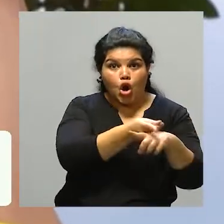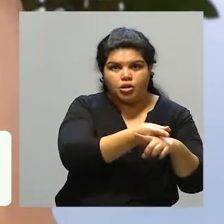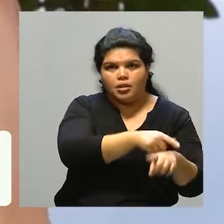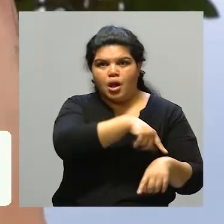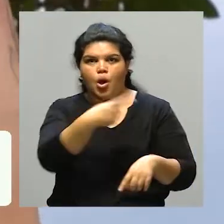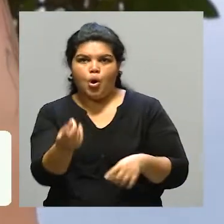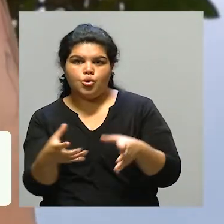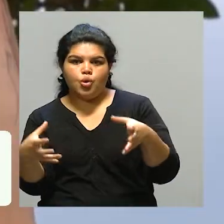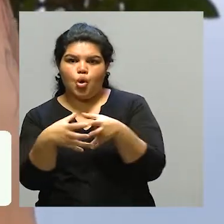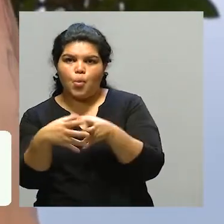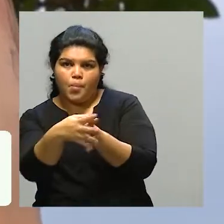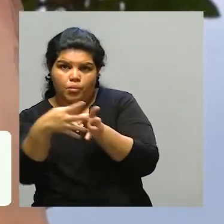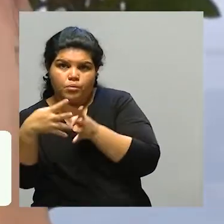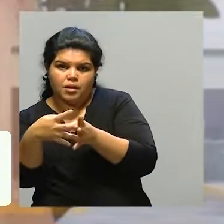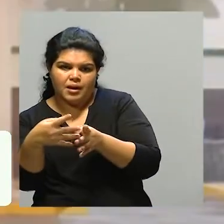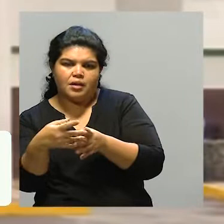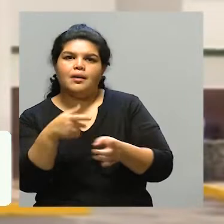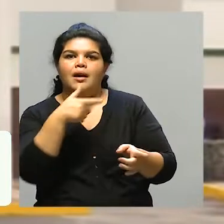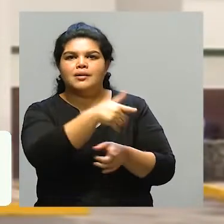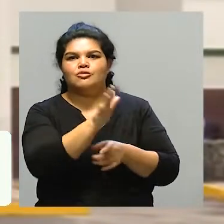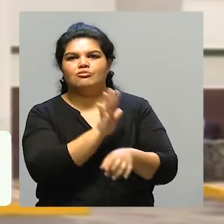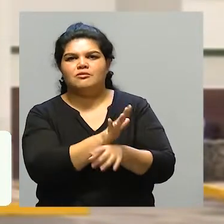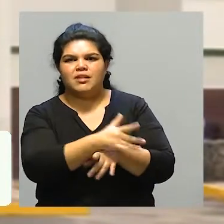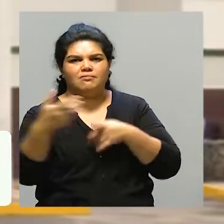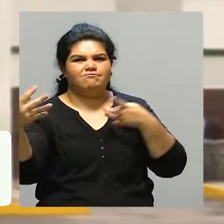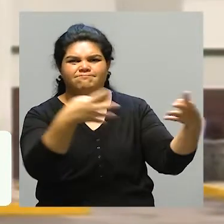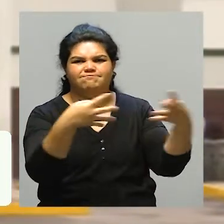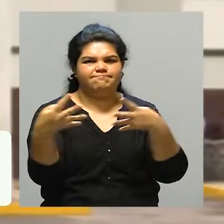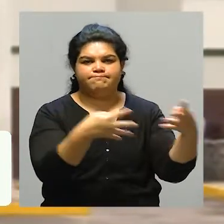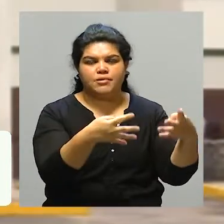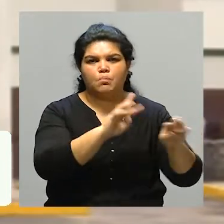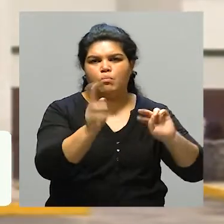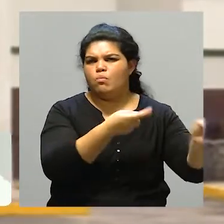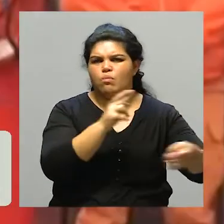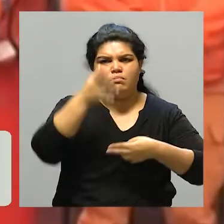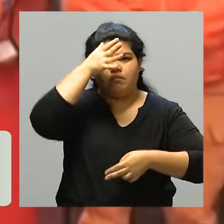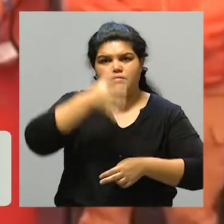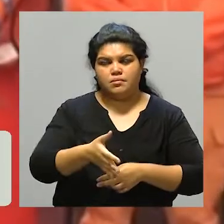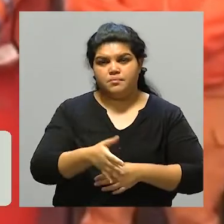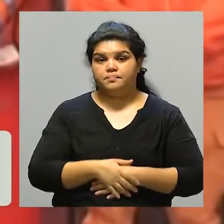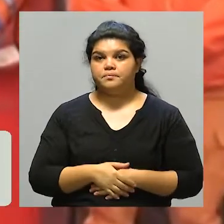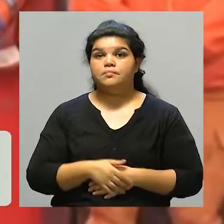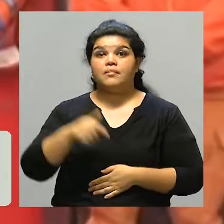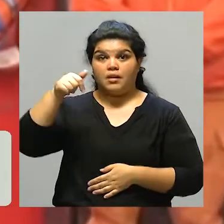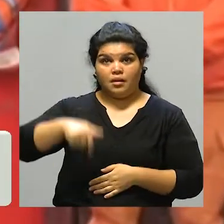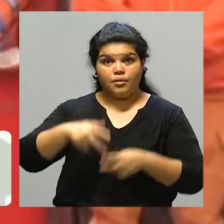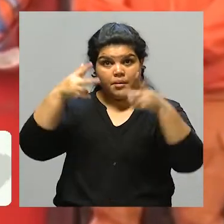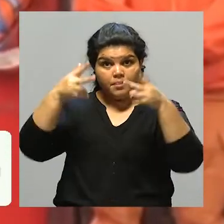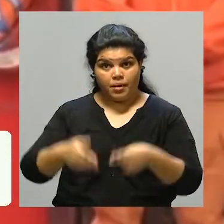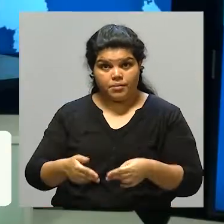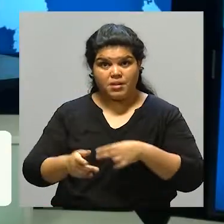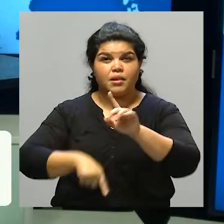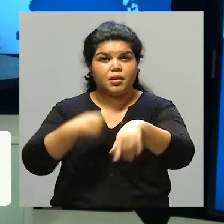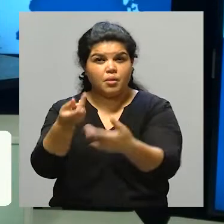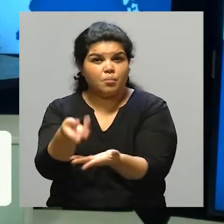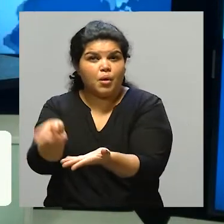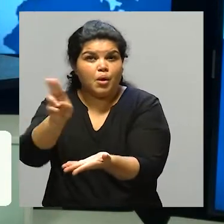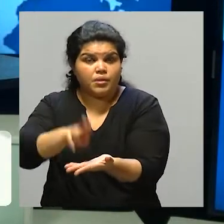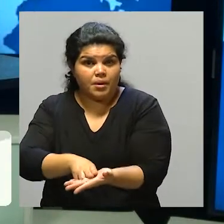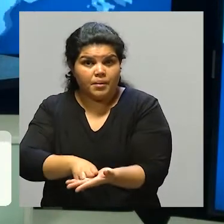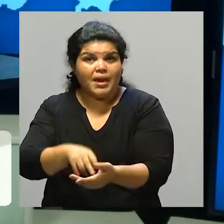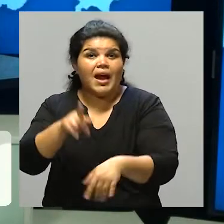esta violencia que lamentablemente es una, no sé si una constante, pero lamentablemente